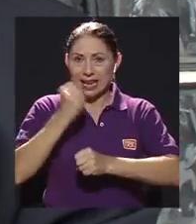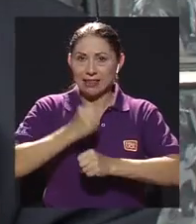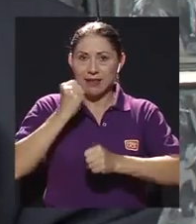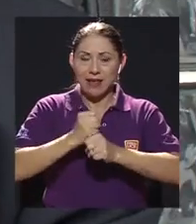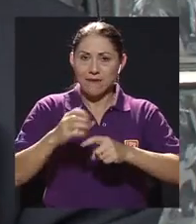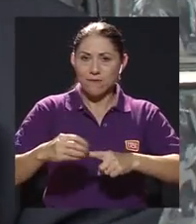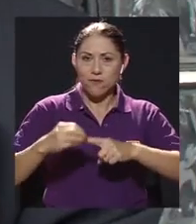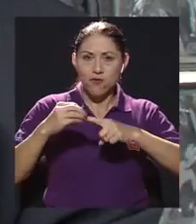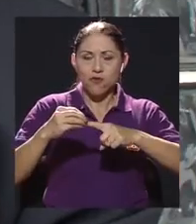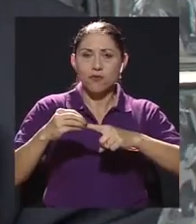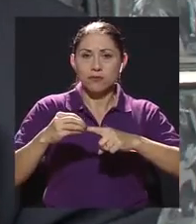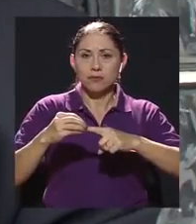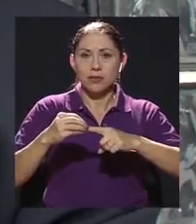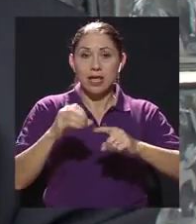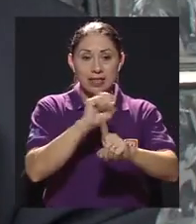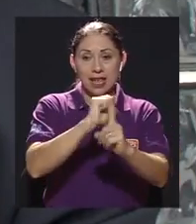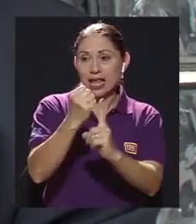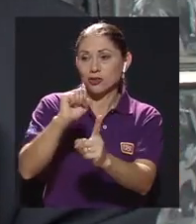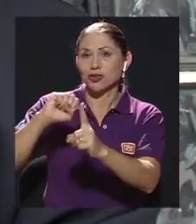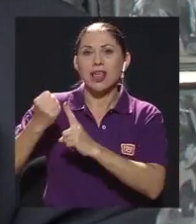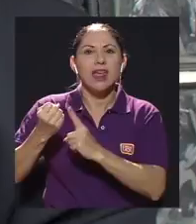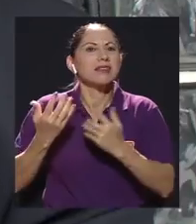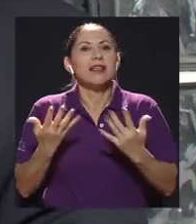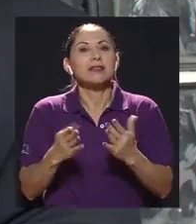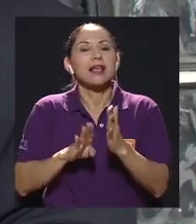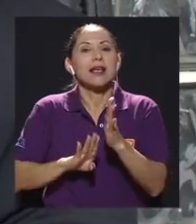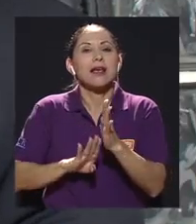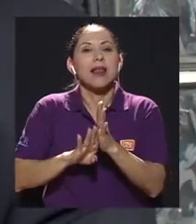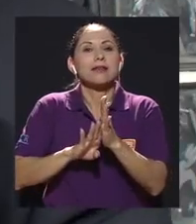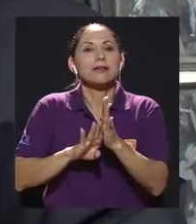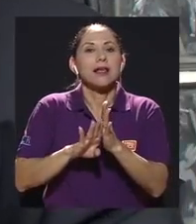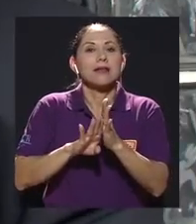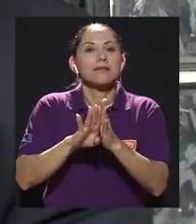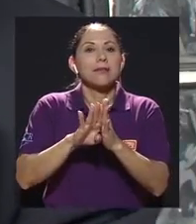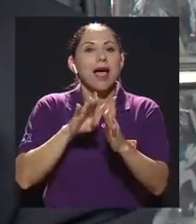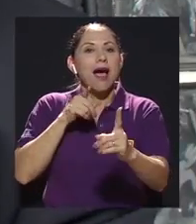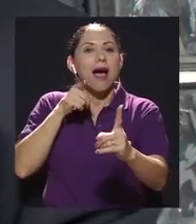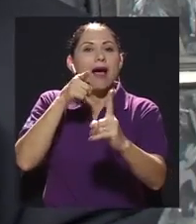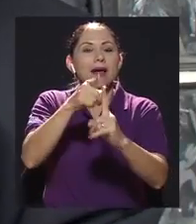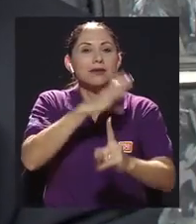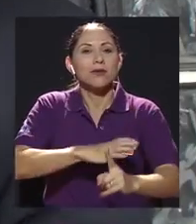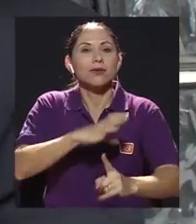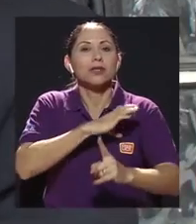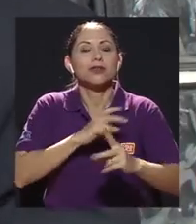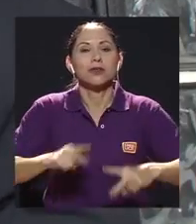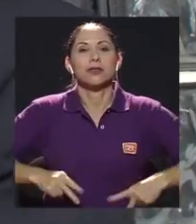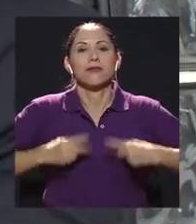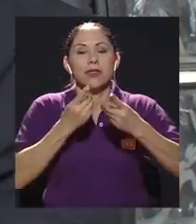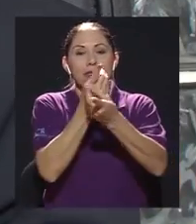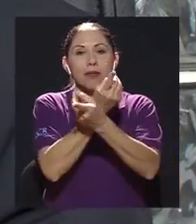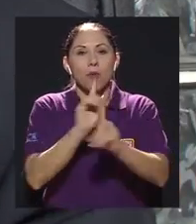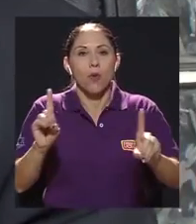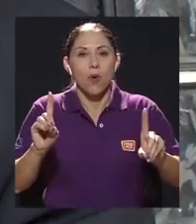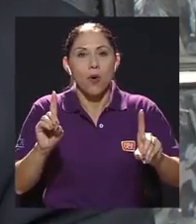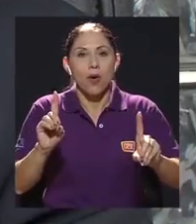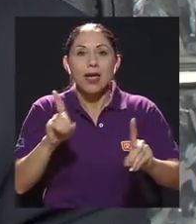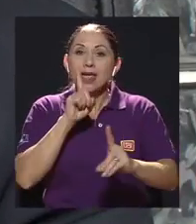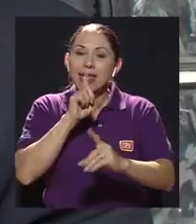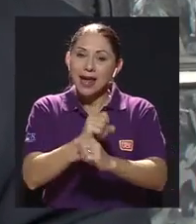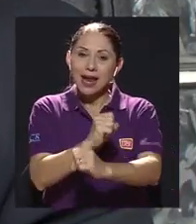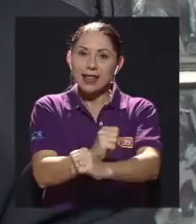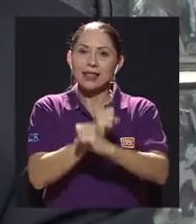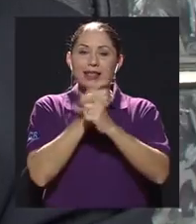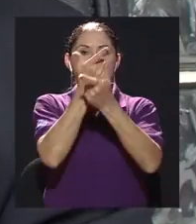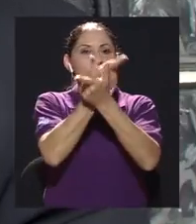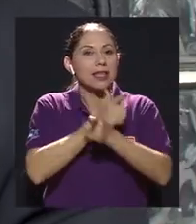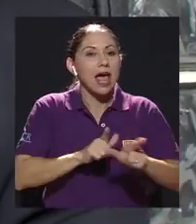fundamental de las sociedades es crecer hacia condiciones de vida democrática, que garanticen todas estas condiciones de libertad,